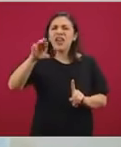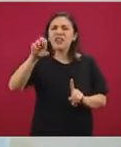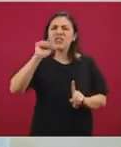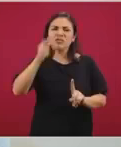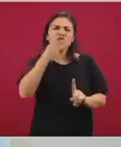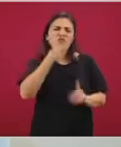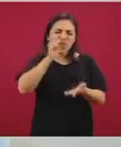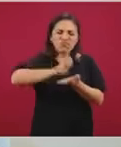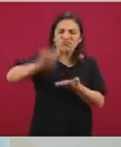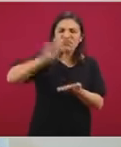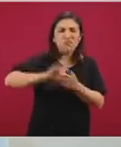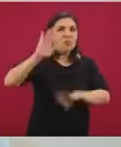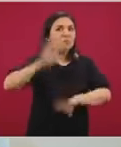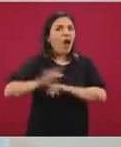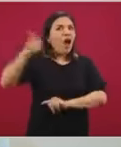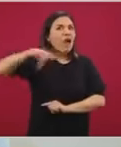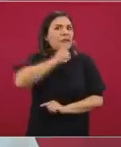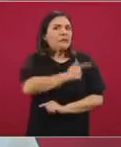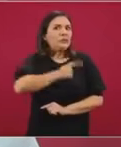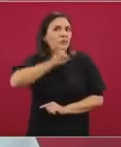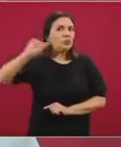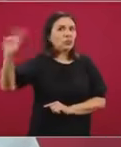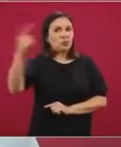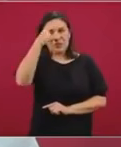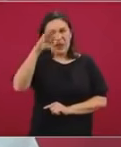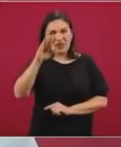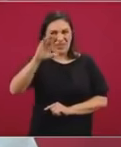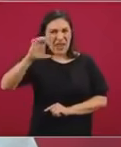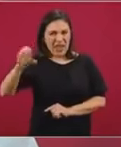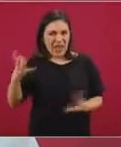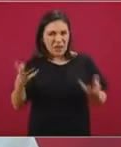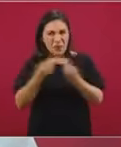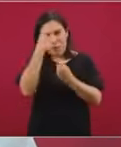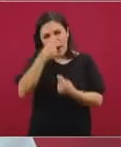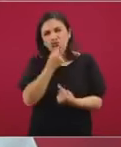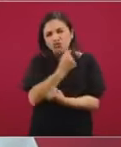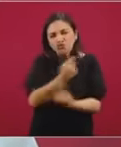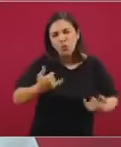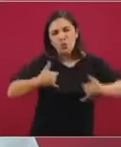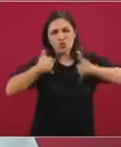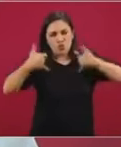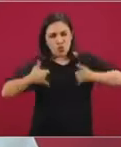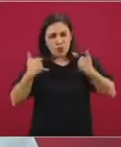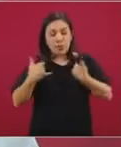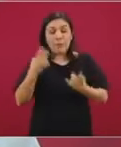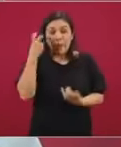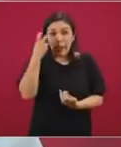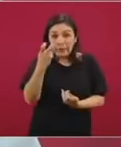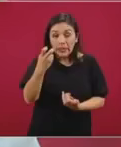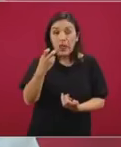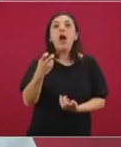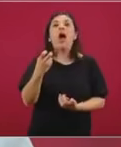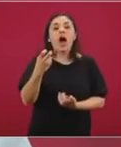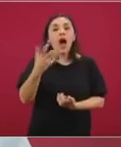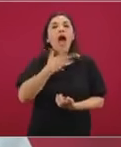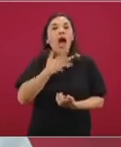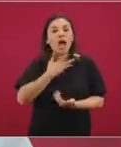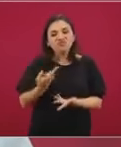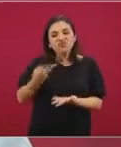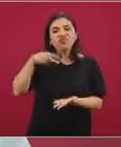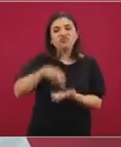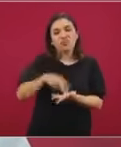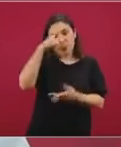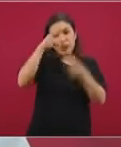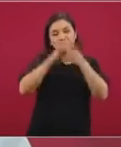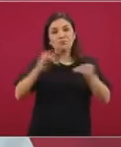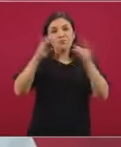más cotizados o favoritos del Fondo de Cultura para niños, niñas y jóvenes, tendremos una presentación en ese